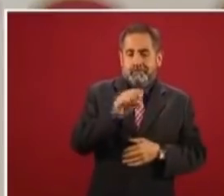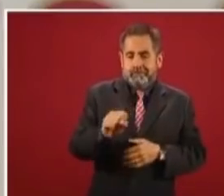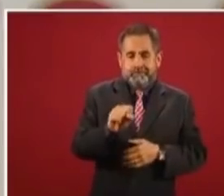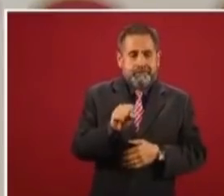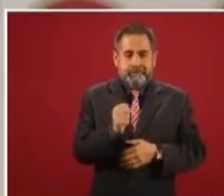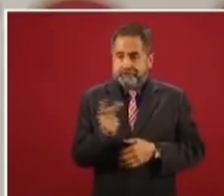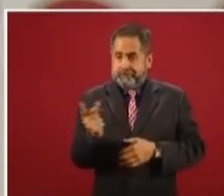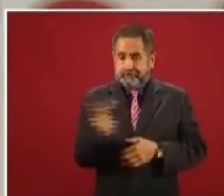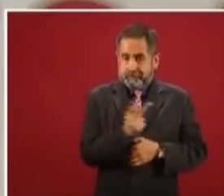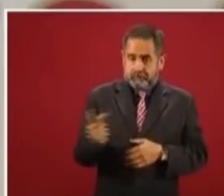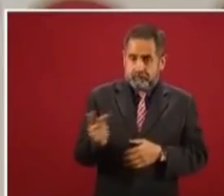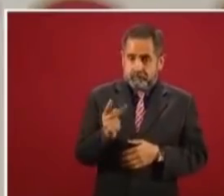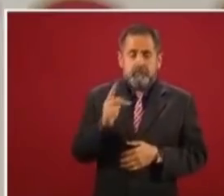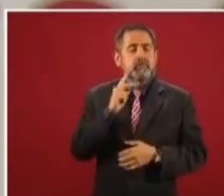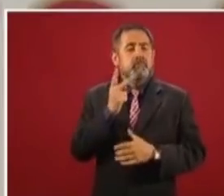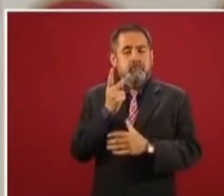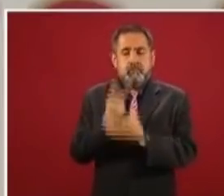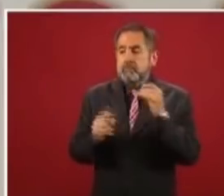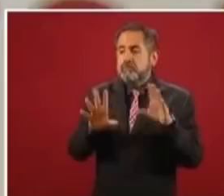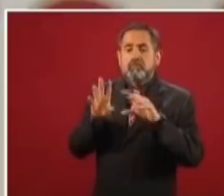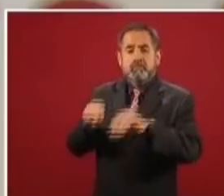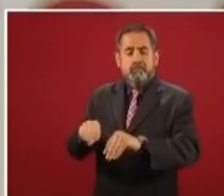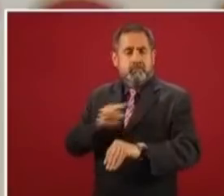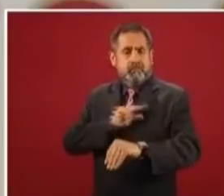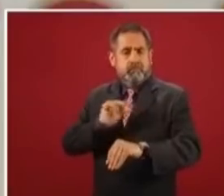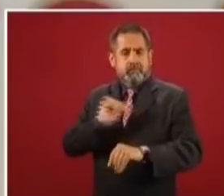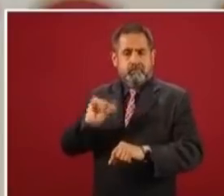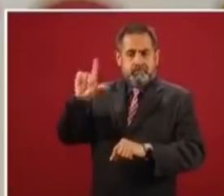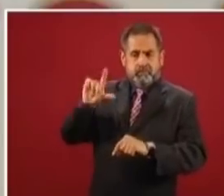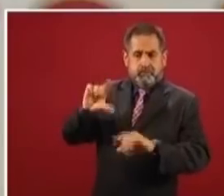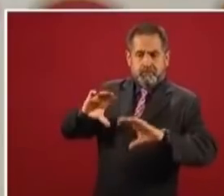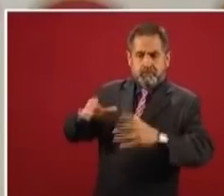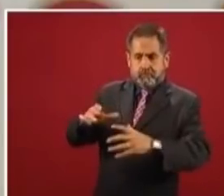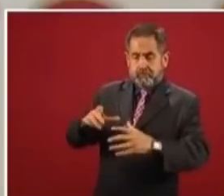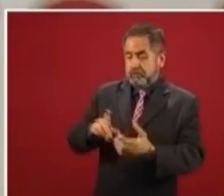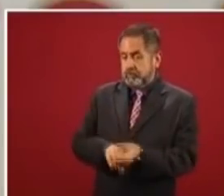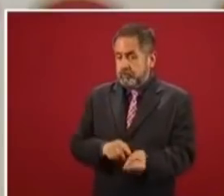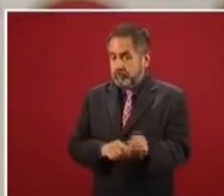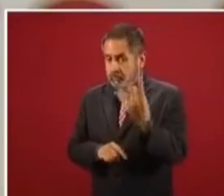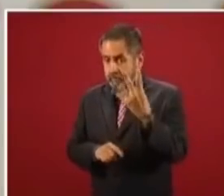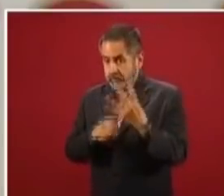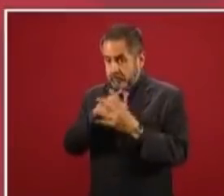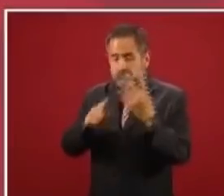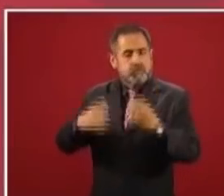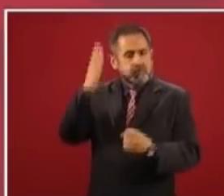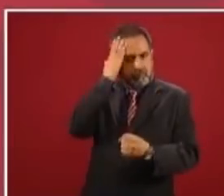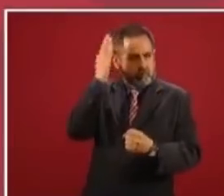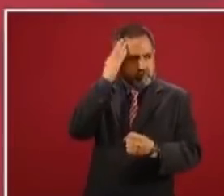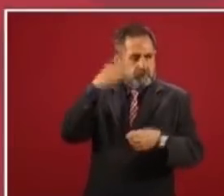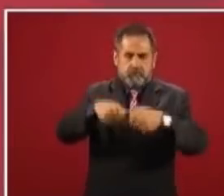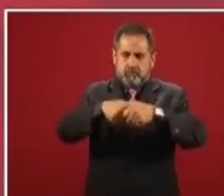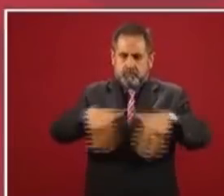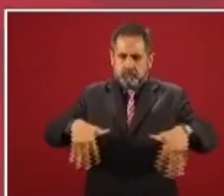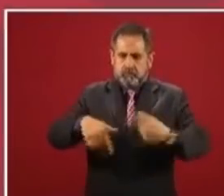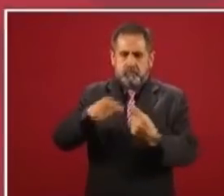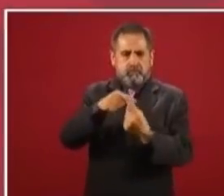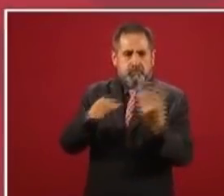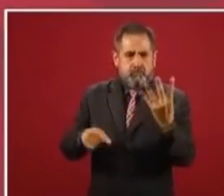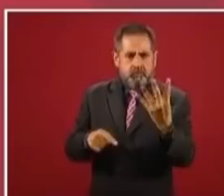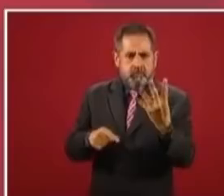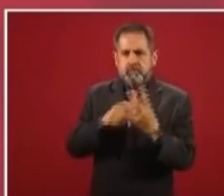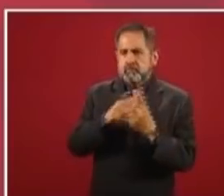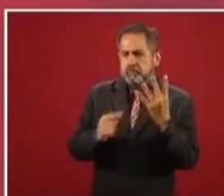está planteando efectivamente que sea un modelo de especialidades, que a las 4 especialidades troncales que se tiene en